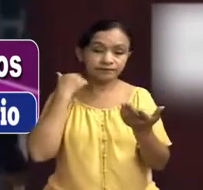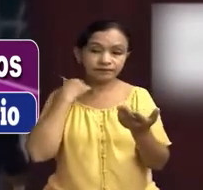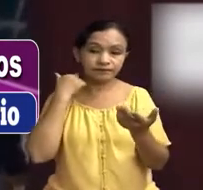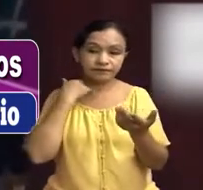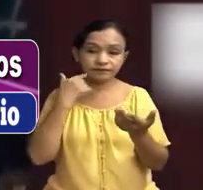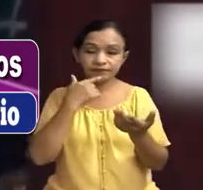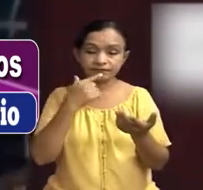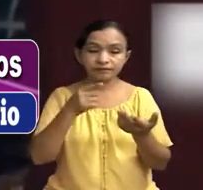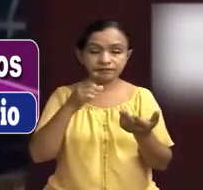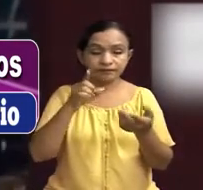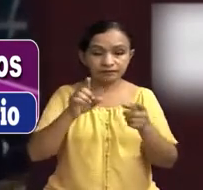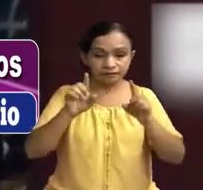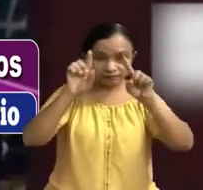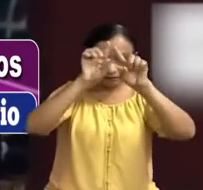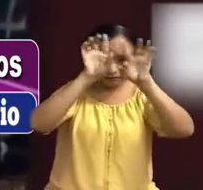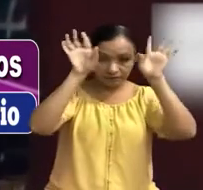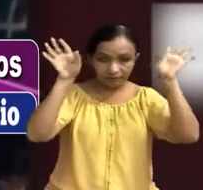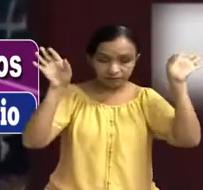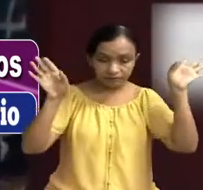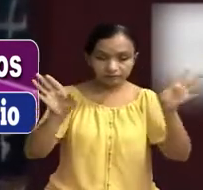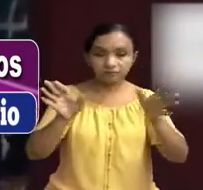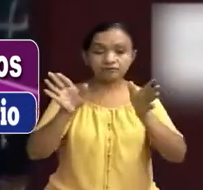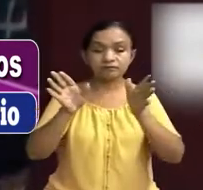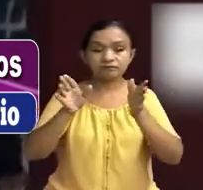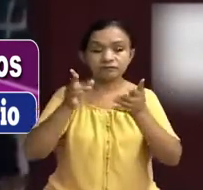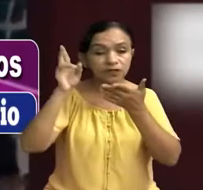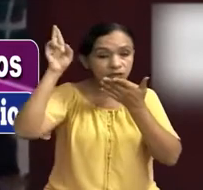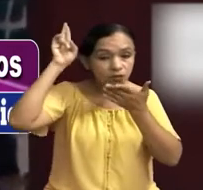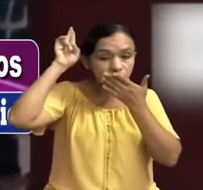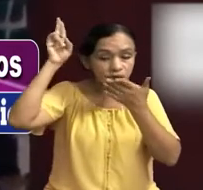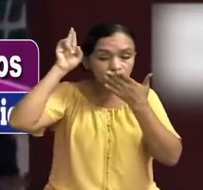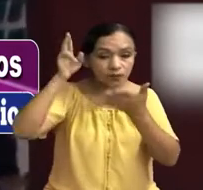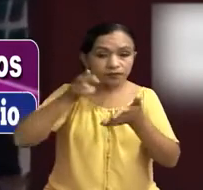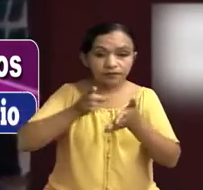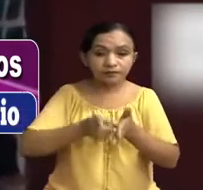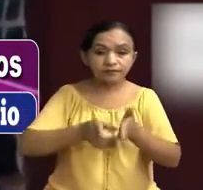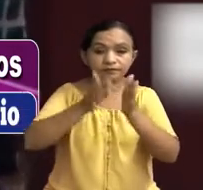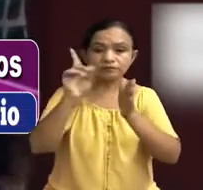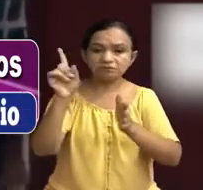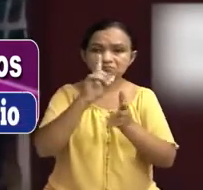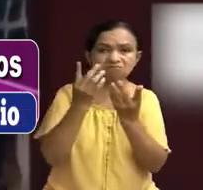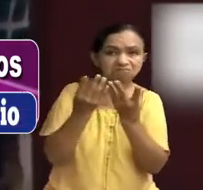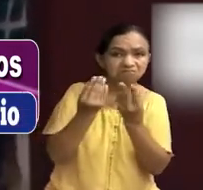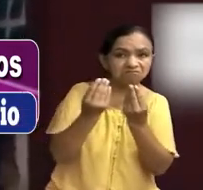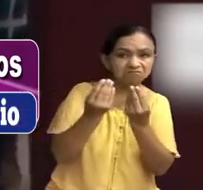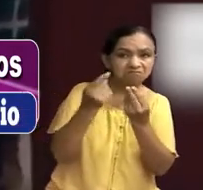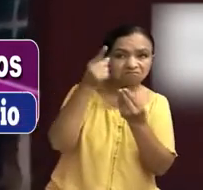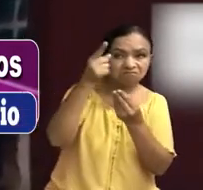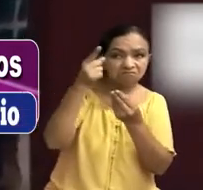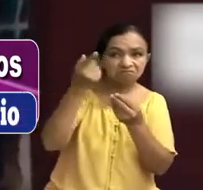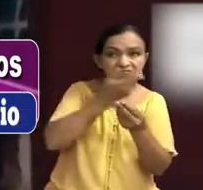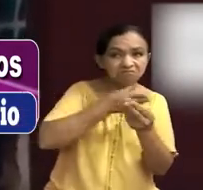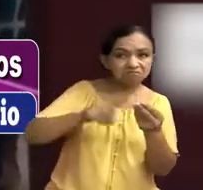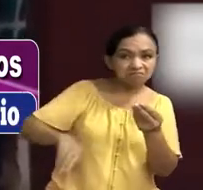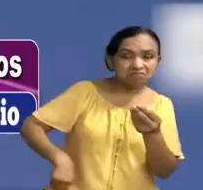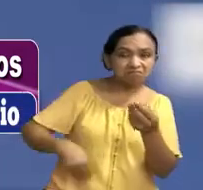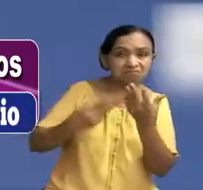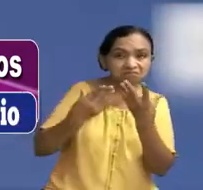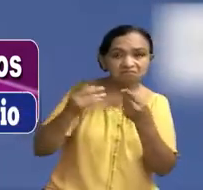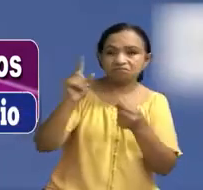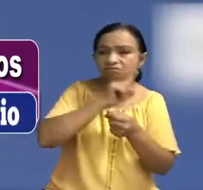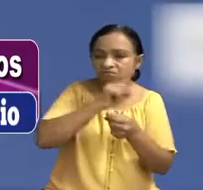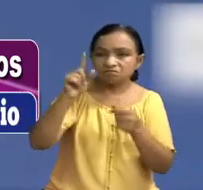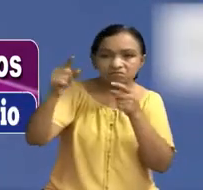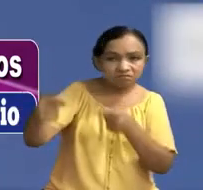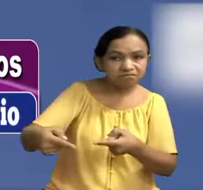menciona a Diriengén. Okay. El heroísmo de Diriengén no se dejó amedrentar por la superioridad militar de los españoles y ahí lo